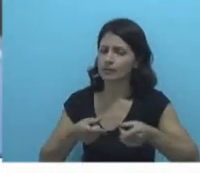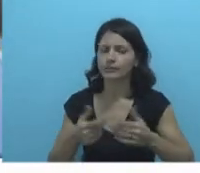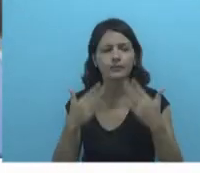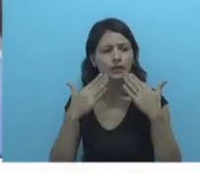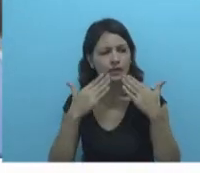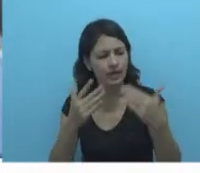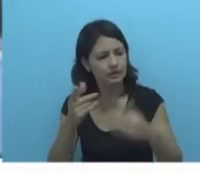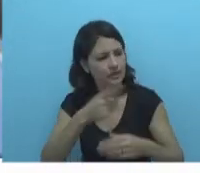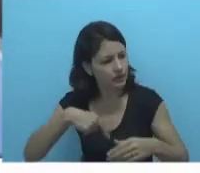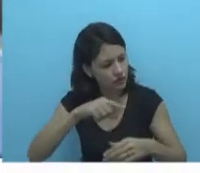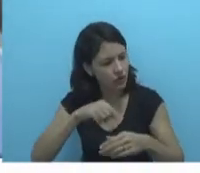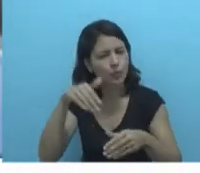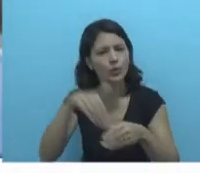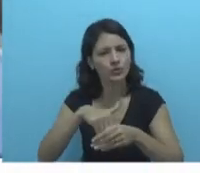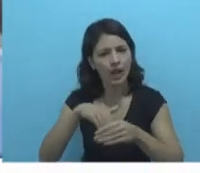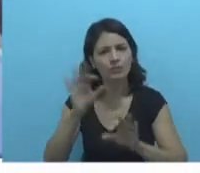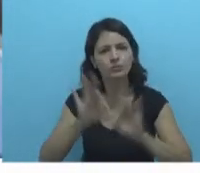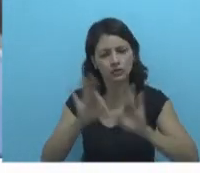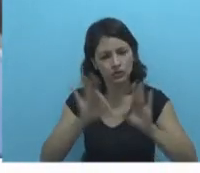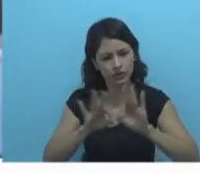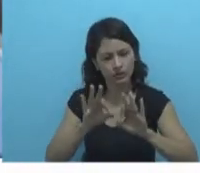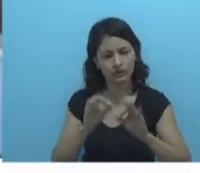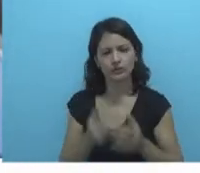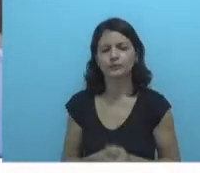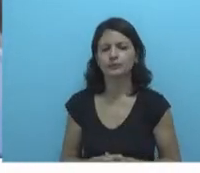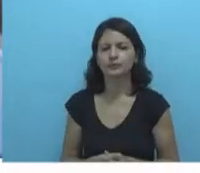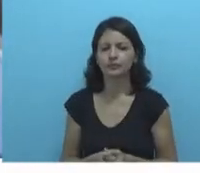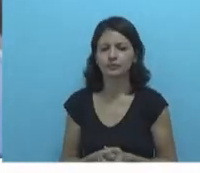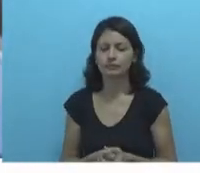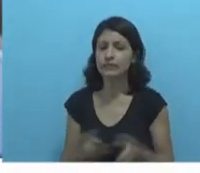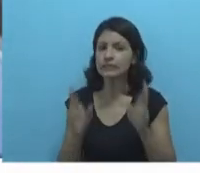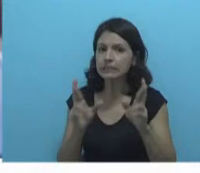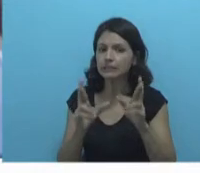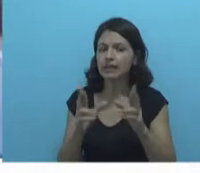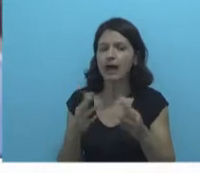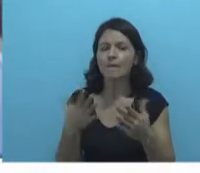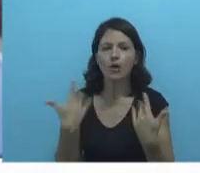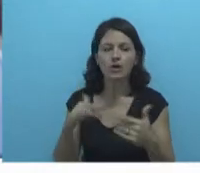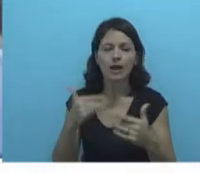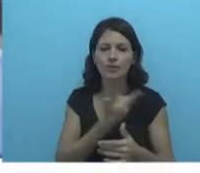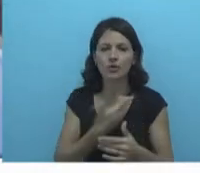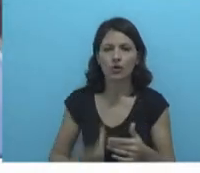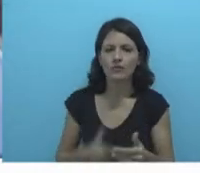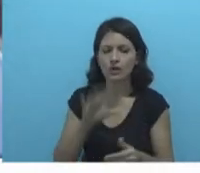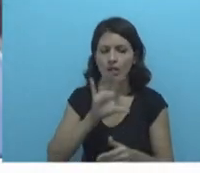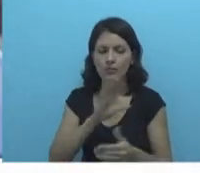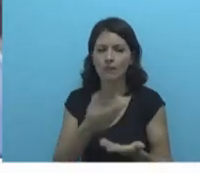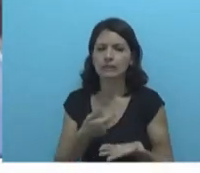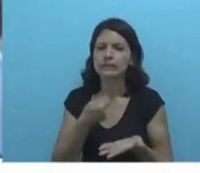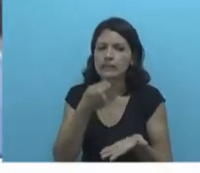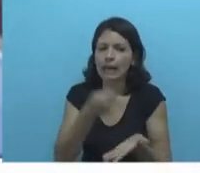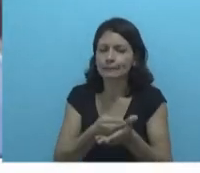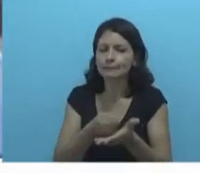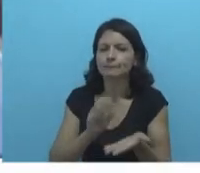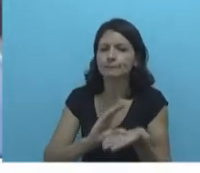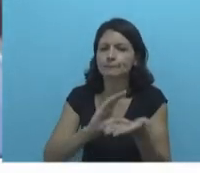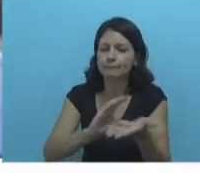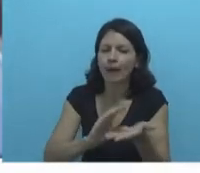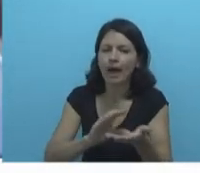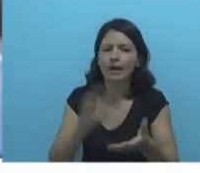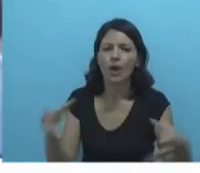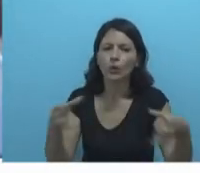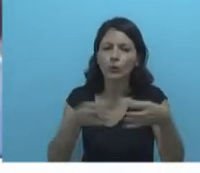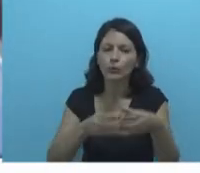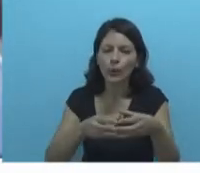gracias a todos por acompañar este pedido del Bloque Igualdad, y esperamos que pronto el gobierno provincial esté poniendo en marcha el bono para todos